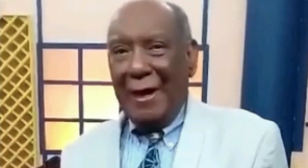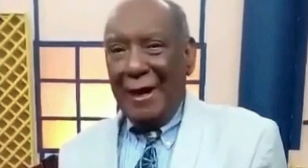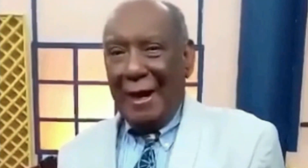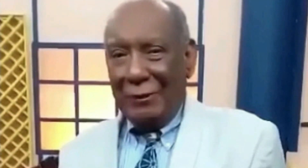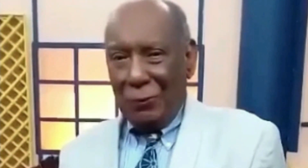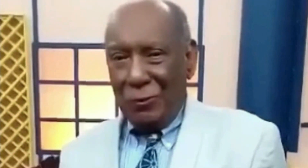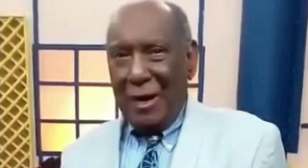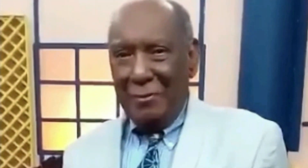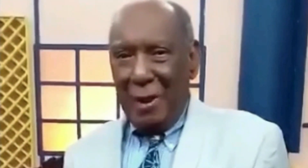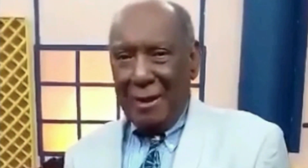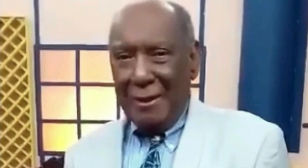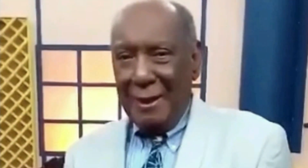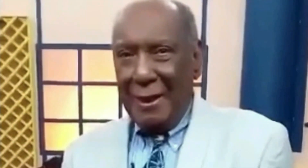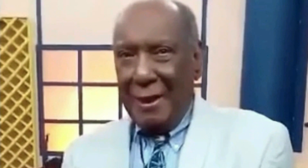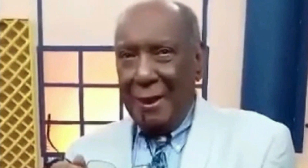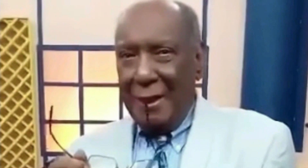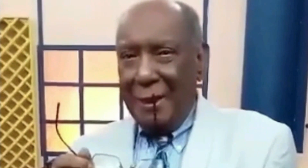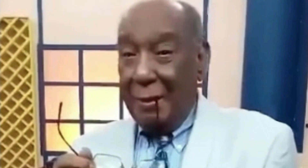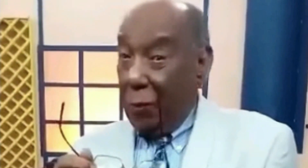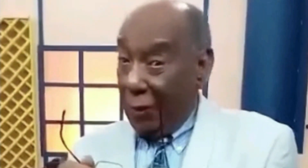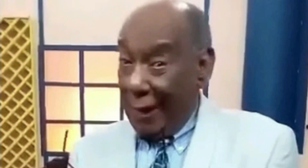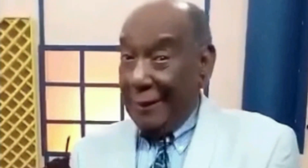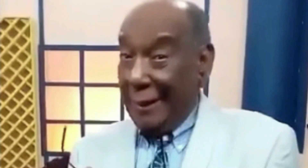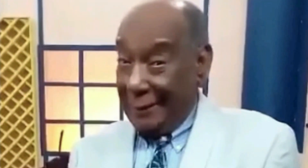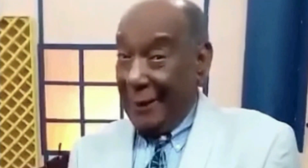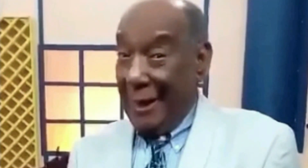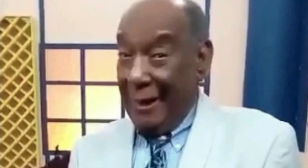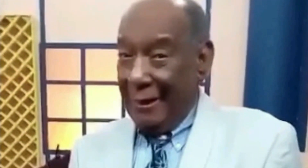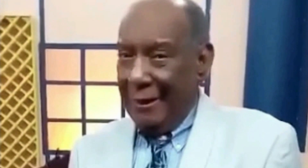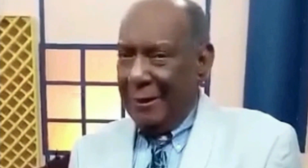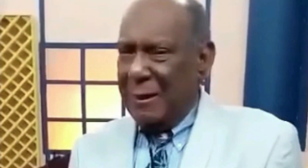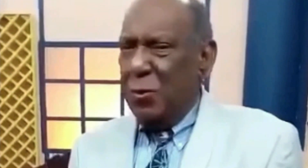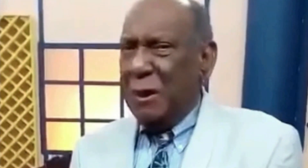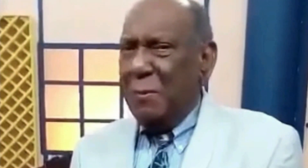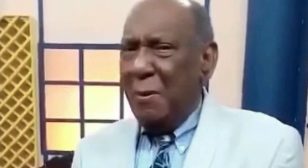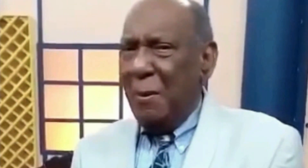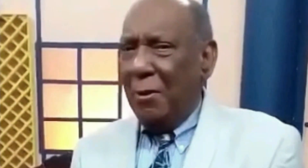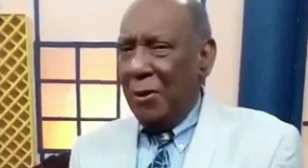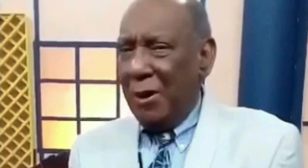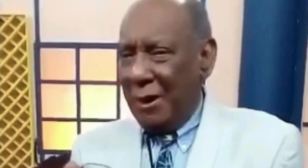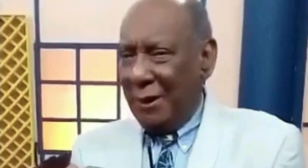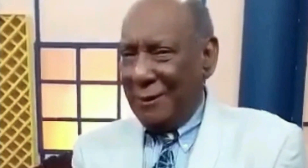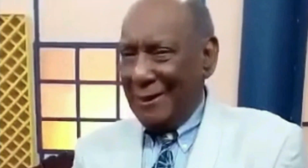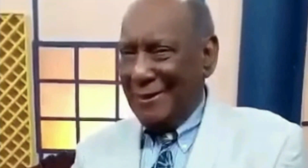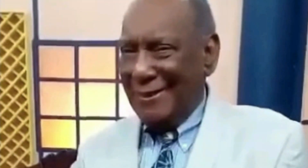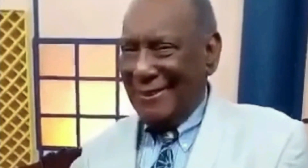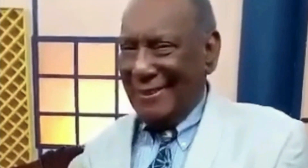aguas frescas a endulzar el mar. Por grande que sea, sitúate más bajo y crecerás.